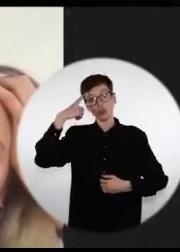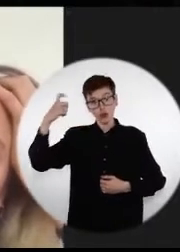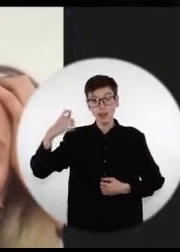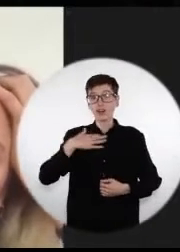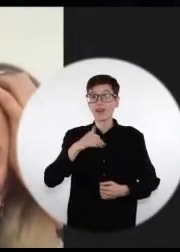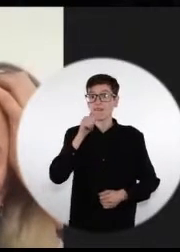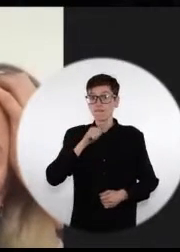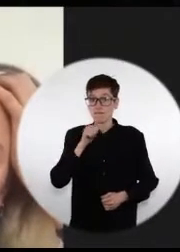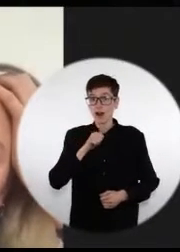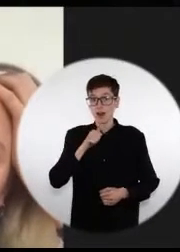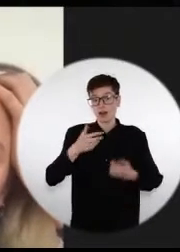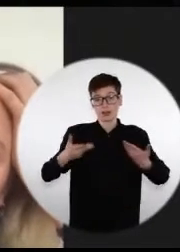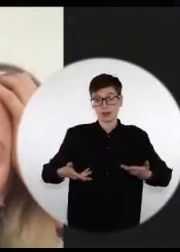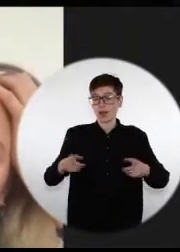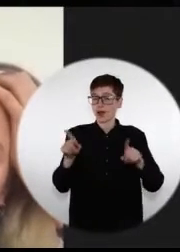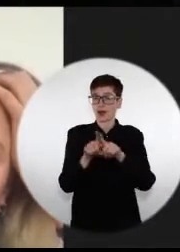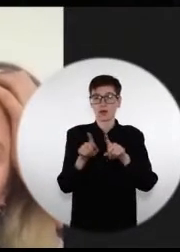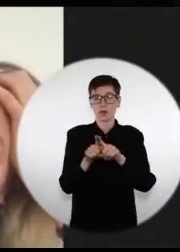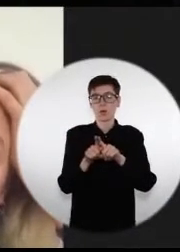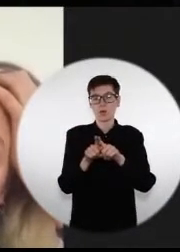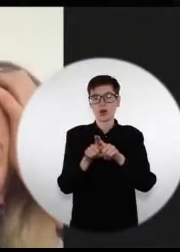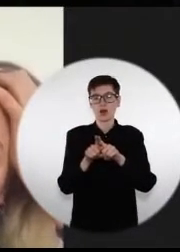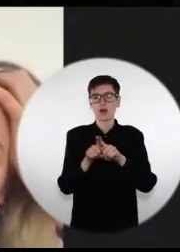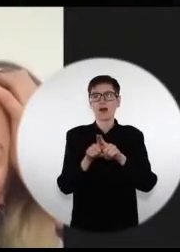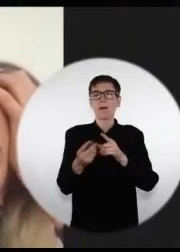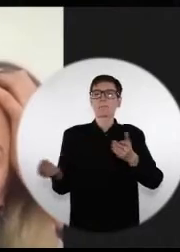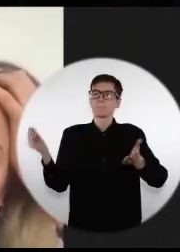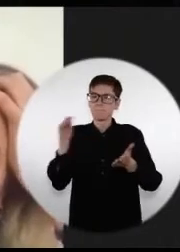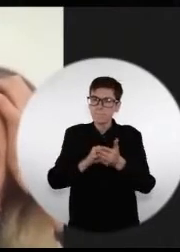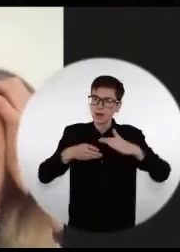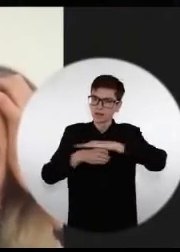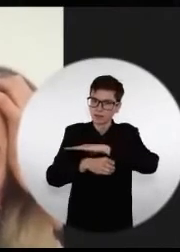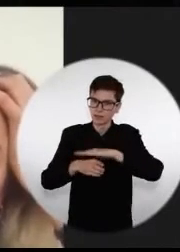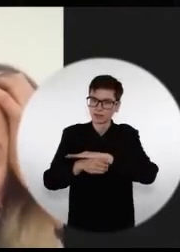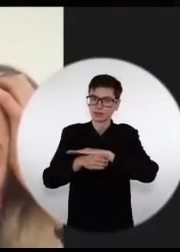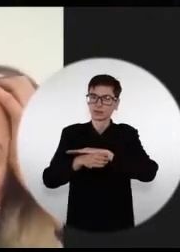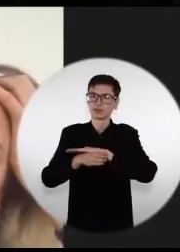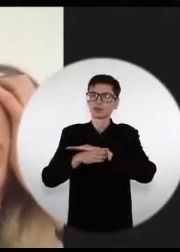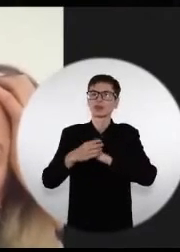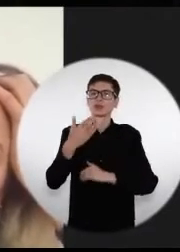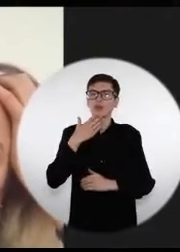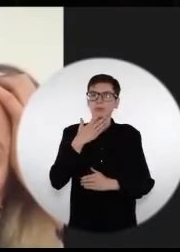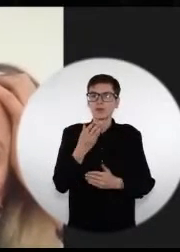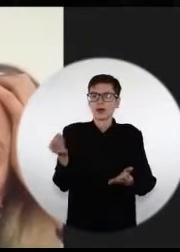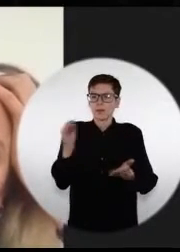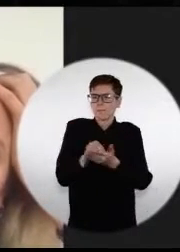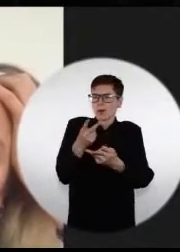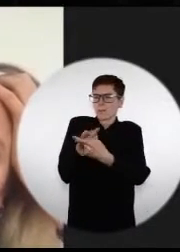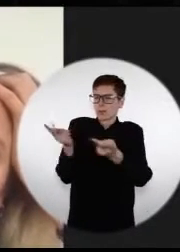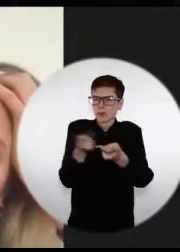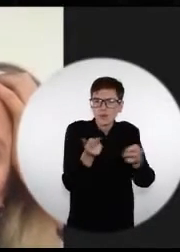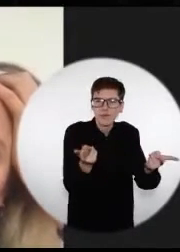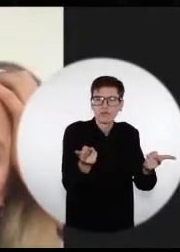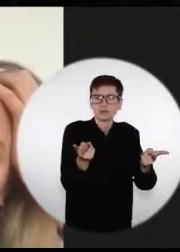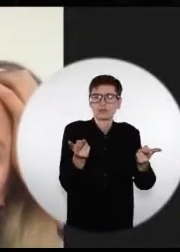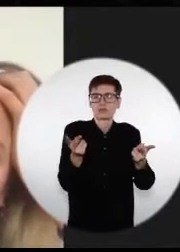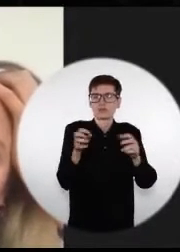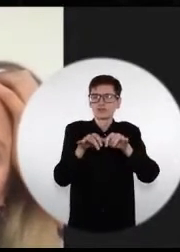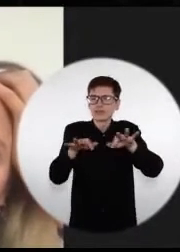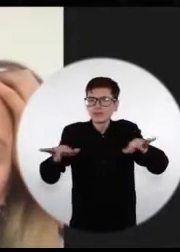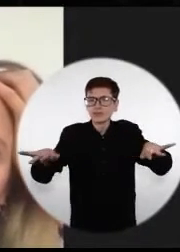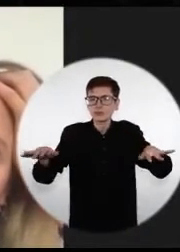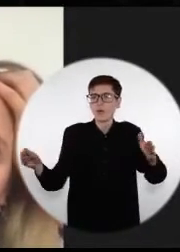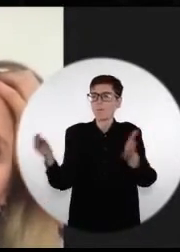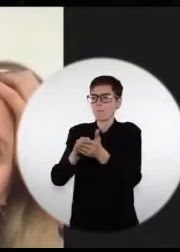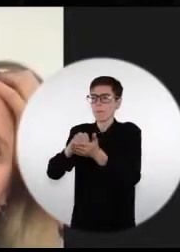audiolibro yo creo que eso se va a solucionar en 5 sueños más entonces yo creo que lo que falta que sí que